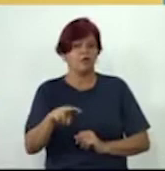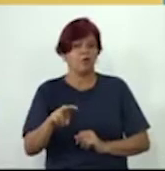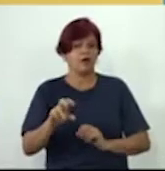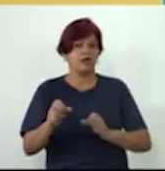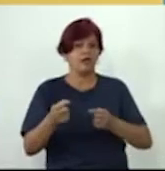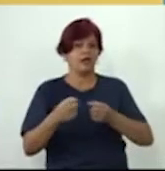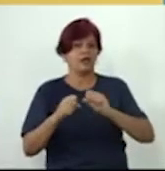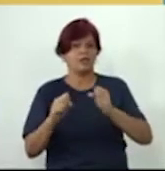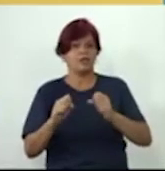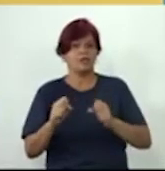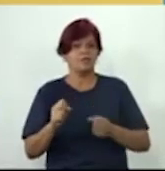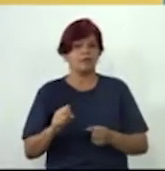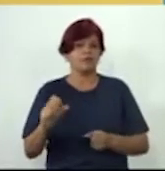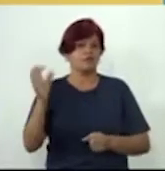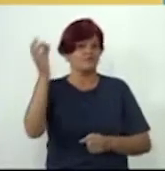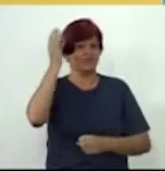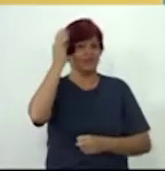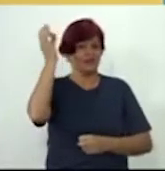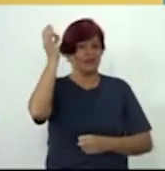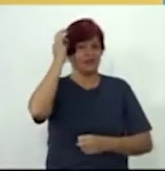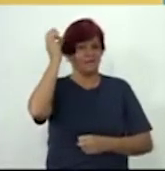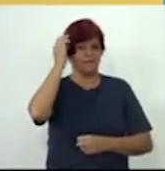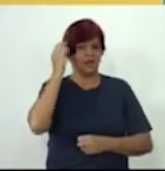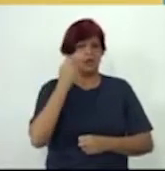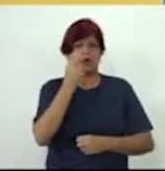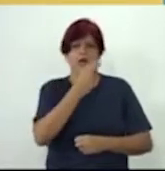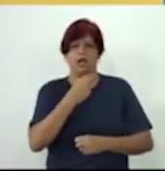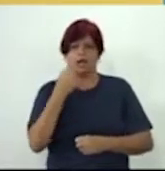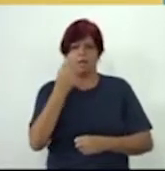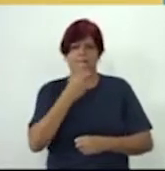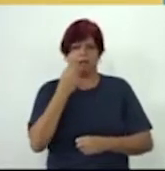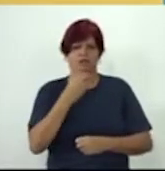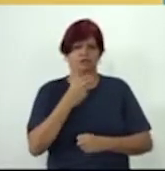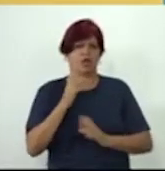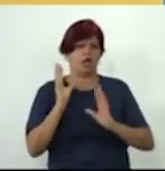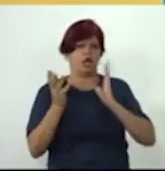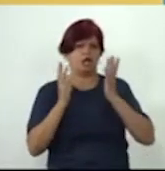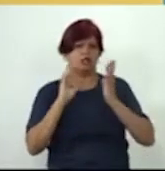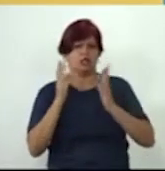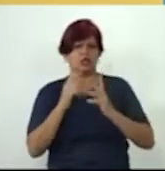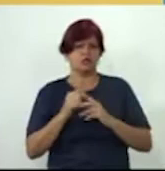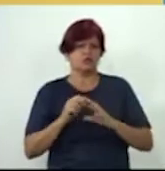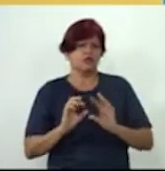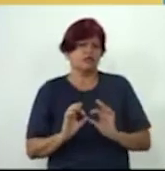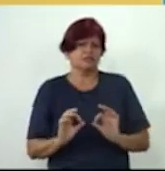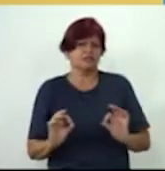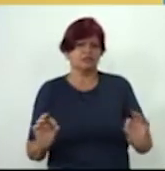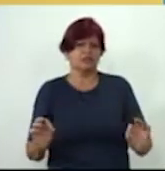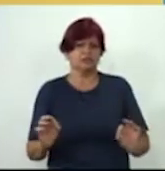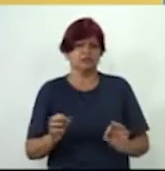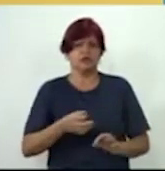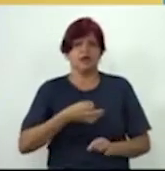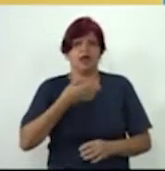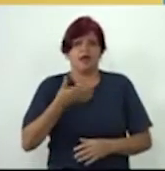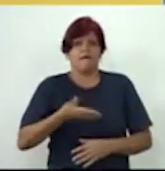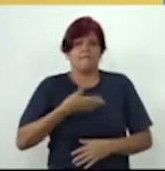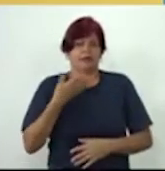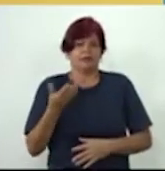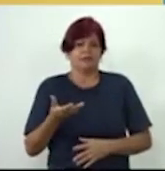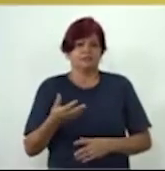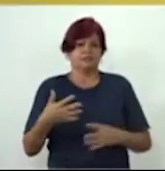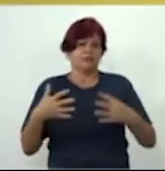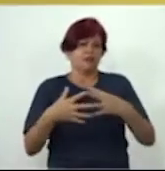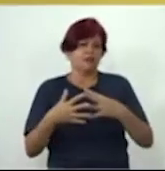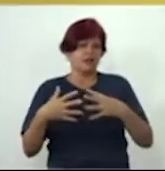lengua materna, o sea, la expresión oral, la articulación, la sencillez, la expresividad, la